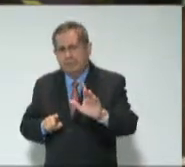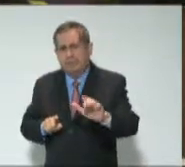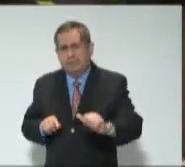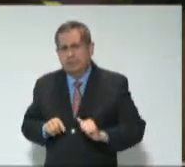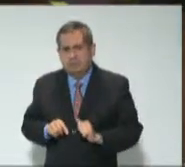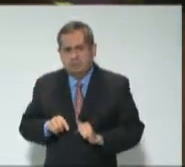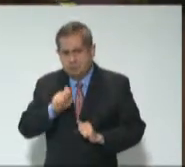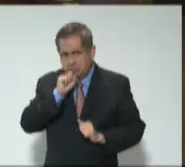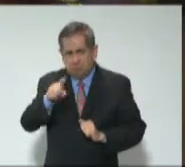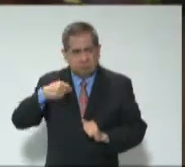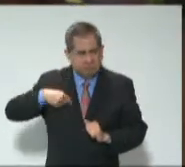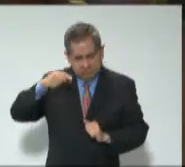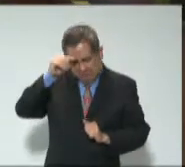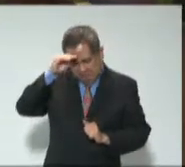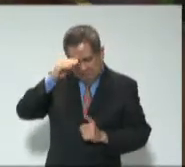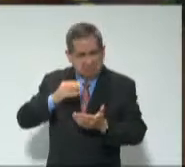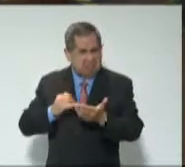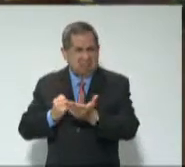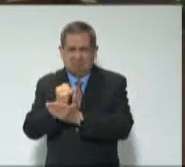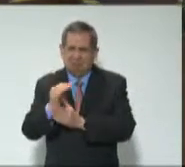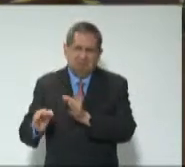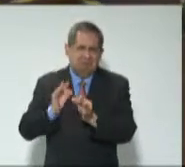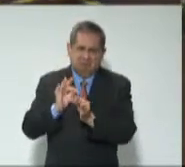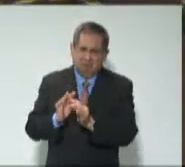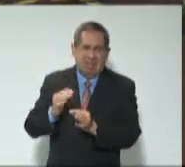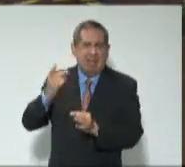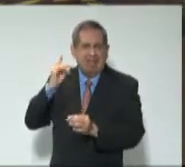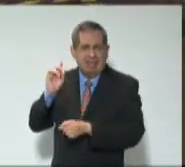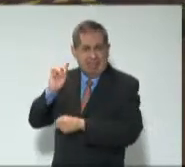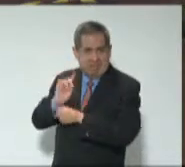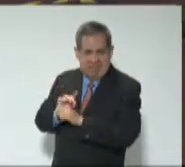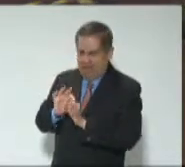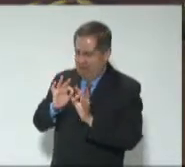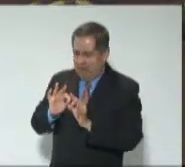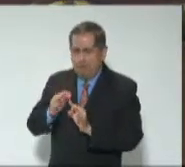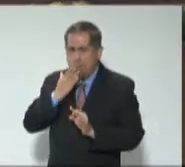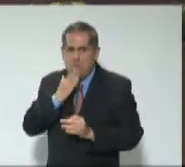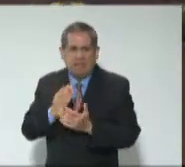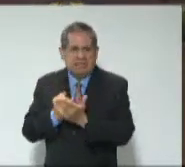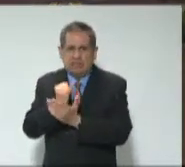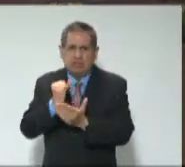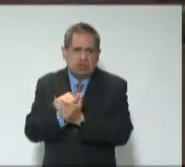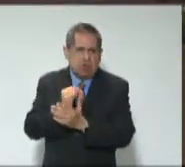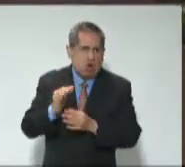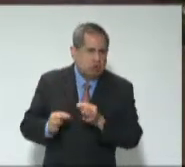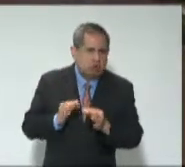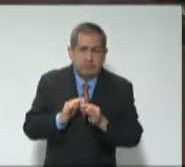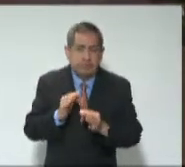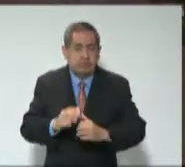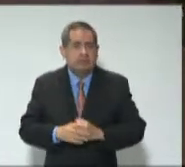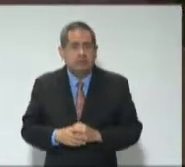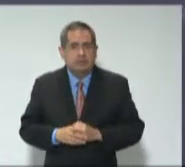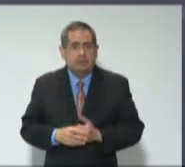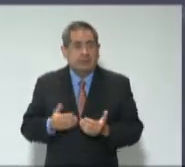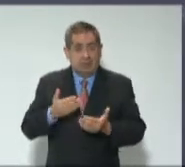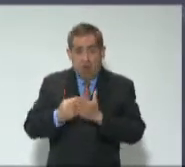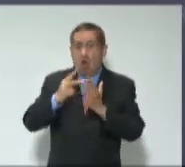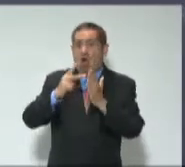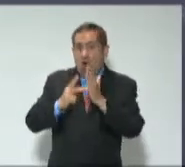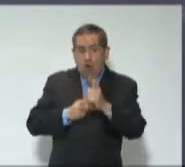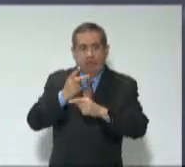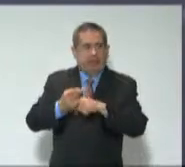que se tomaron las decisiones correctas en el momento adecuado hoy nos está alcanzando nuevamente